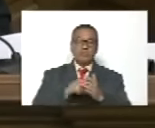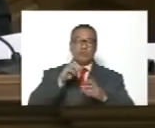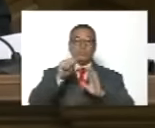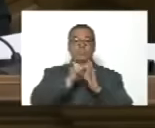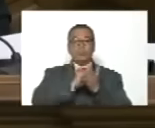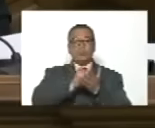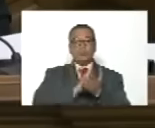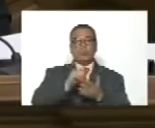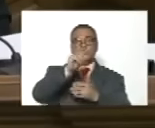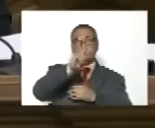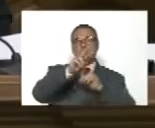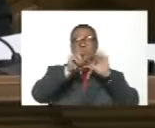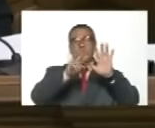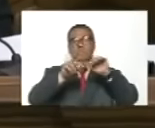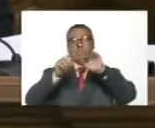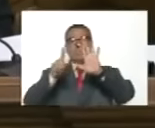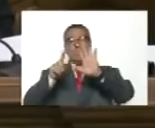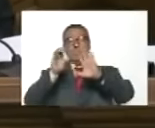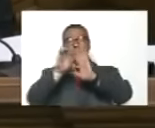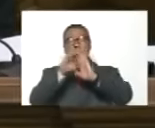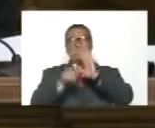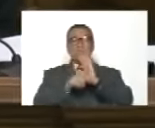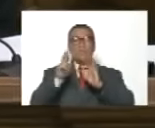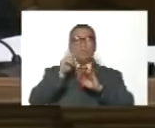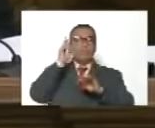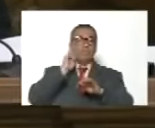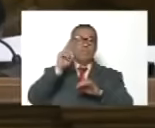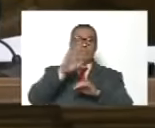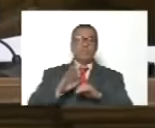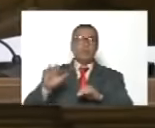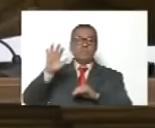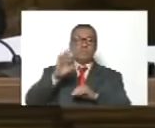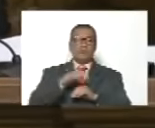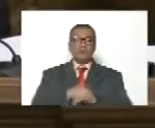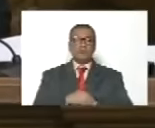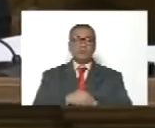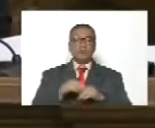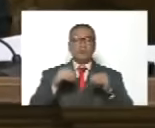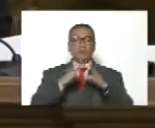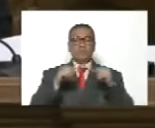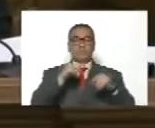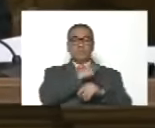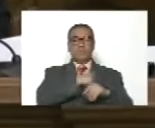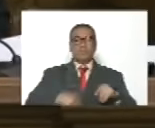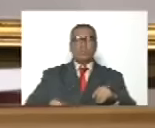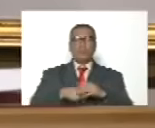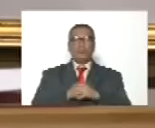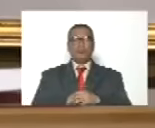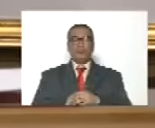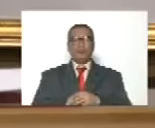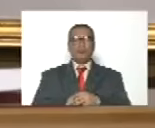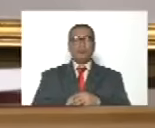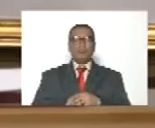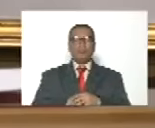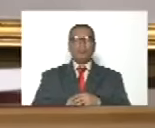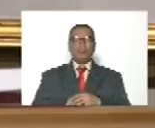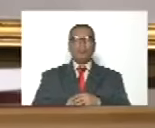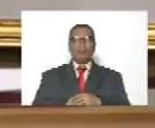en el artículo 276 de la Constitución de la República Bolivariana de Venezuela. Es todo, ciudadano presidente.